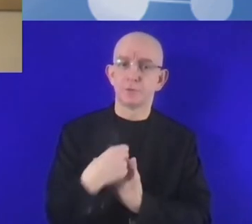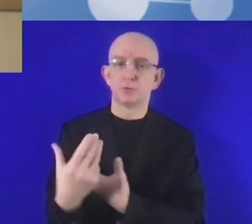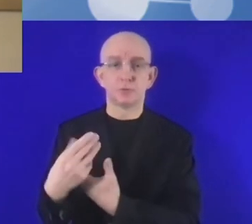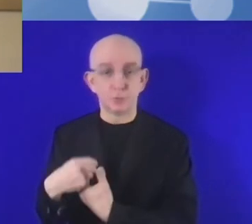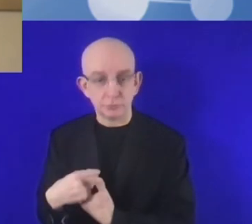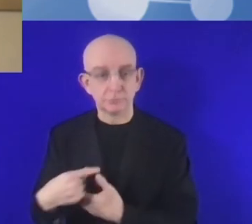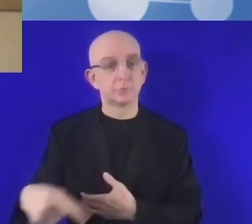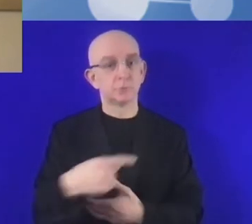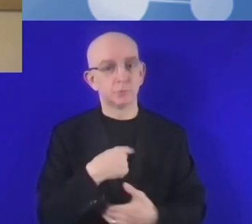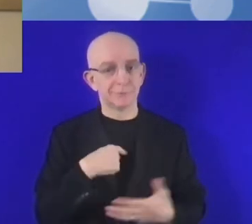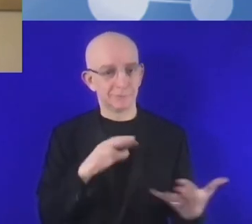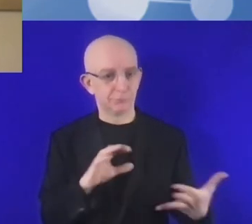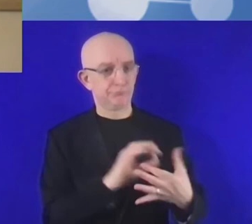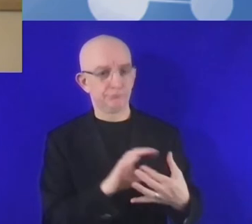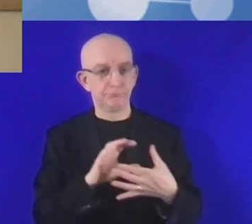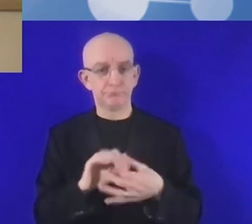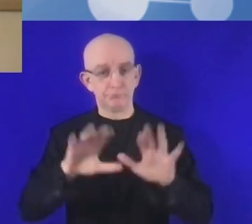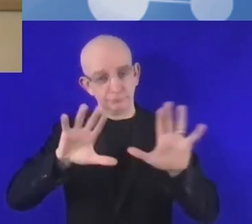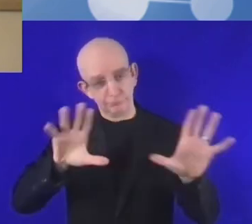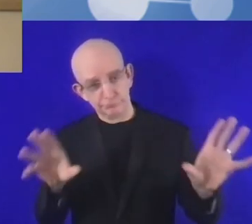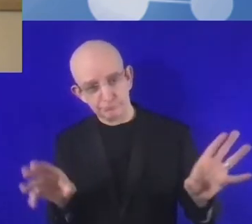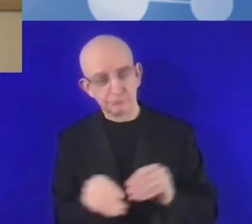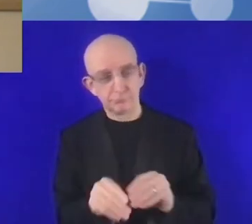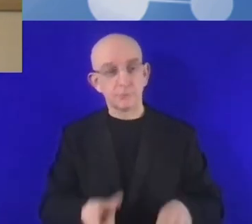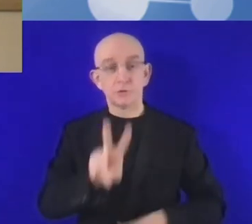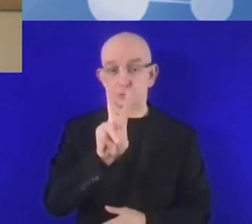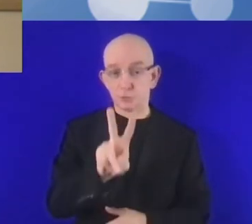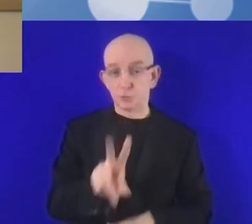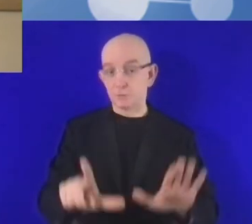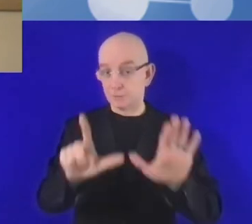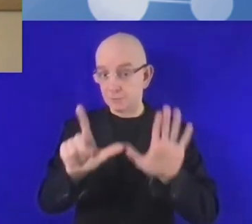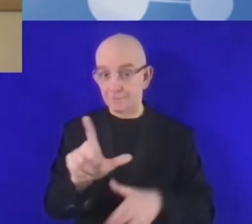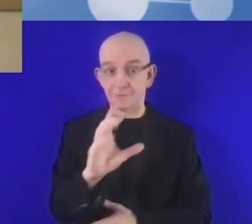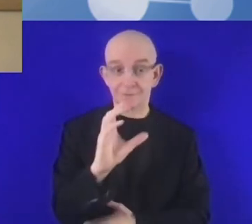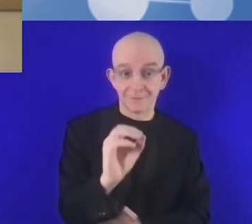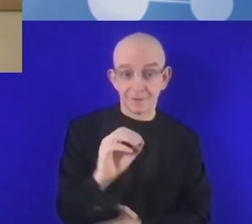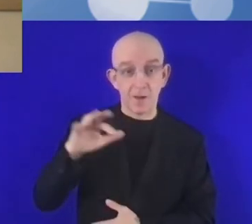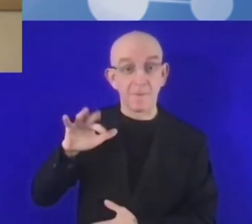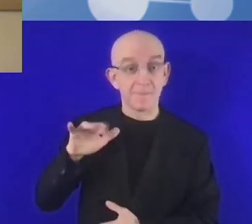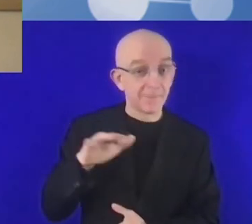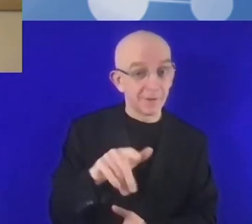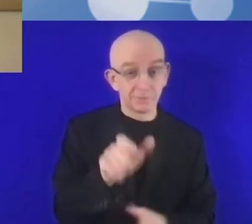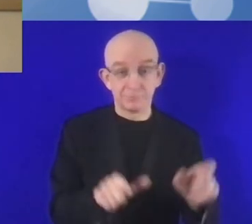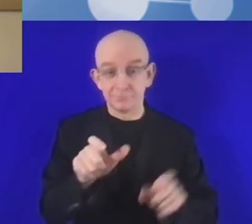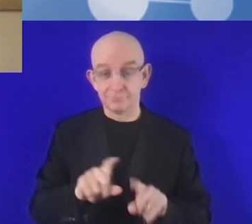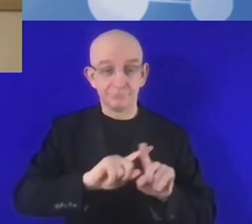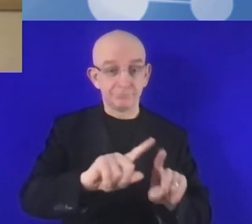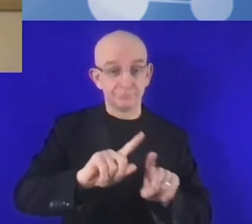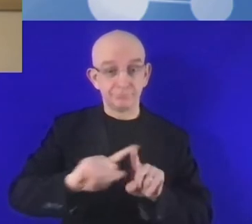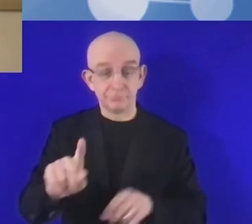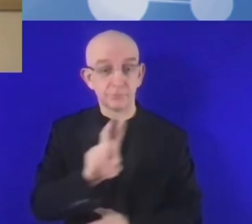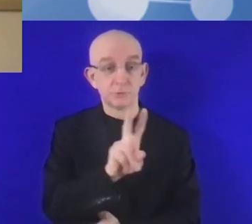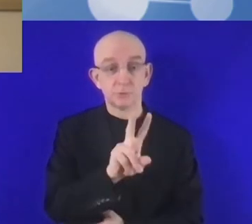Quiero presentar cómo nosotros aportamos para aumentar el acceso a Internet en el